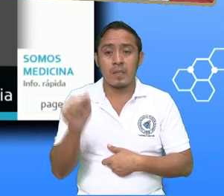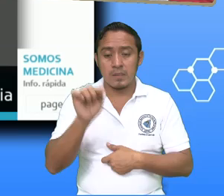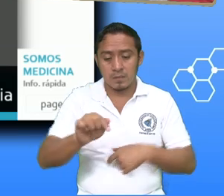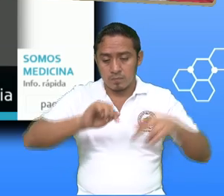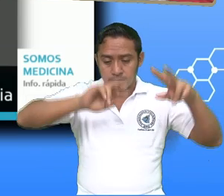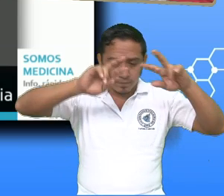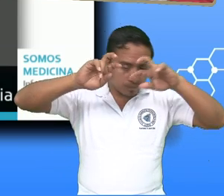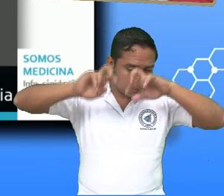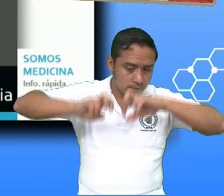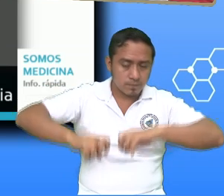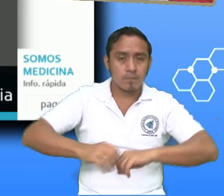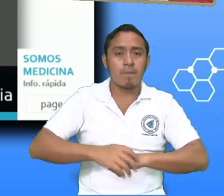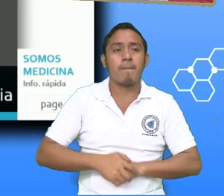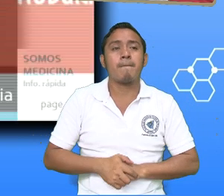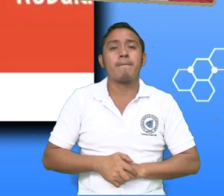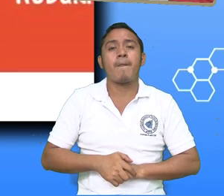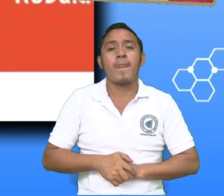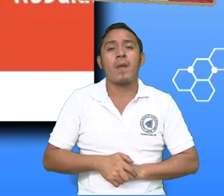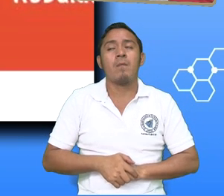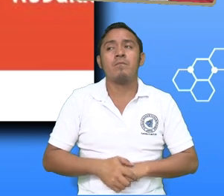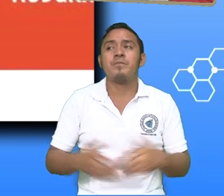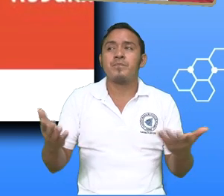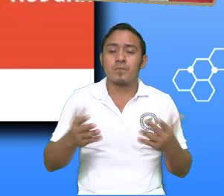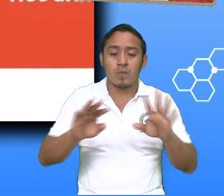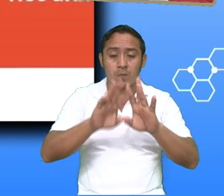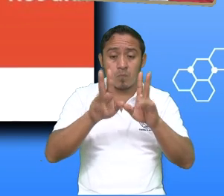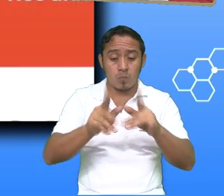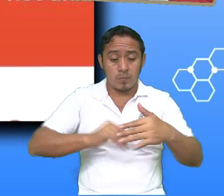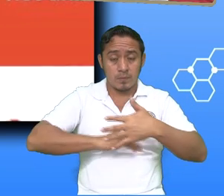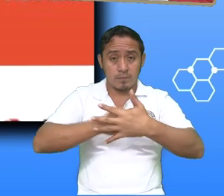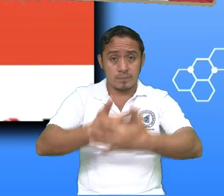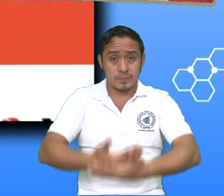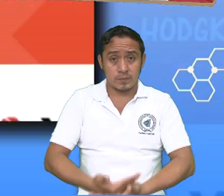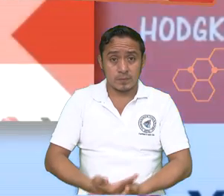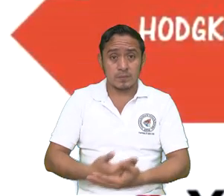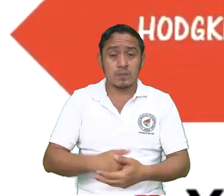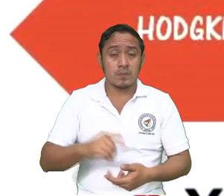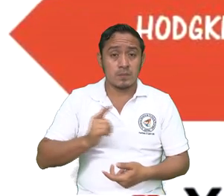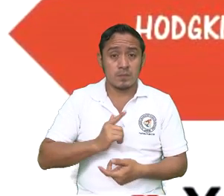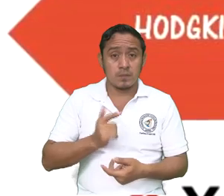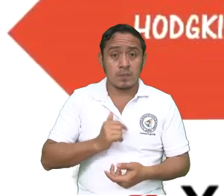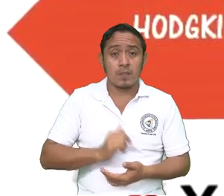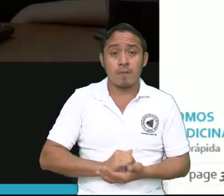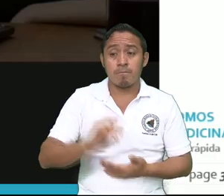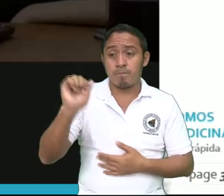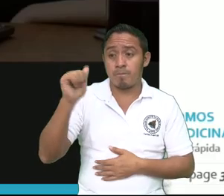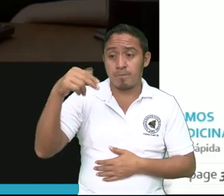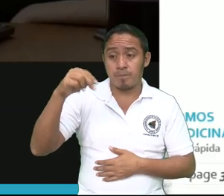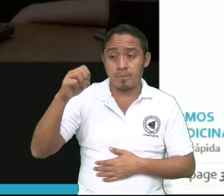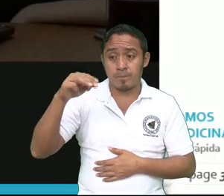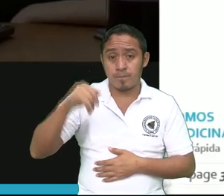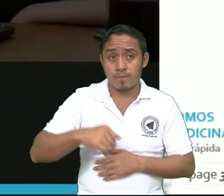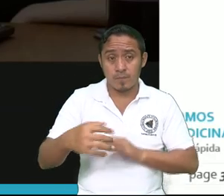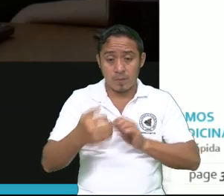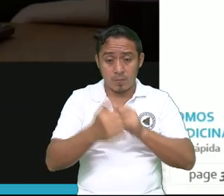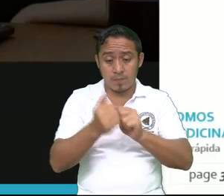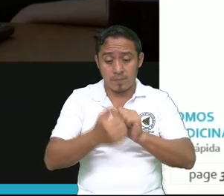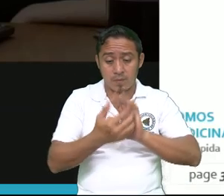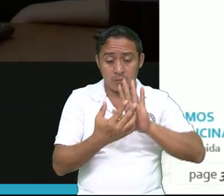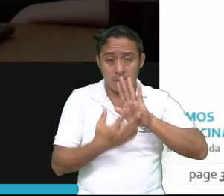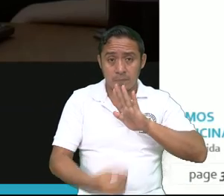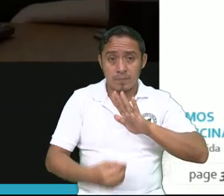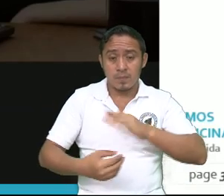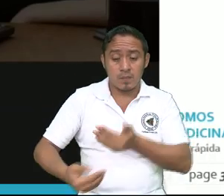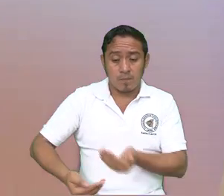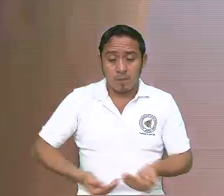exploración en el caso doctor de las mujeres embarazadas que tienen anemia esto va a afectar al feto o también va a afectar